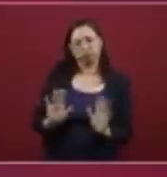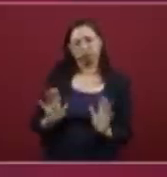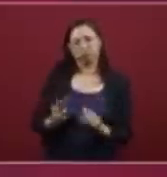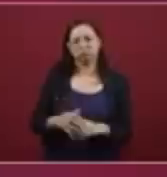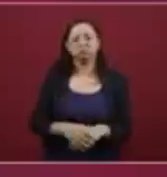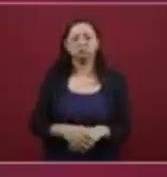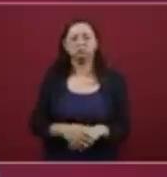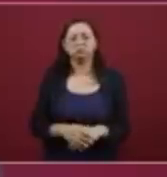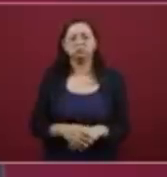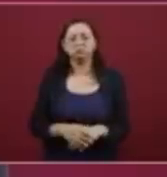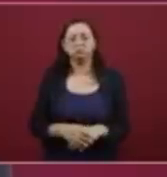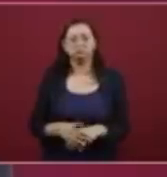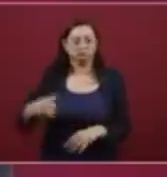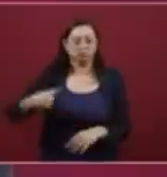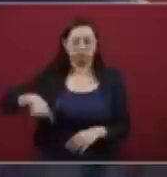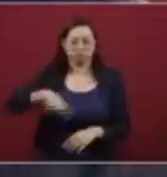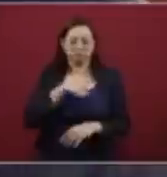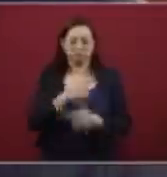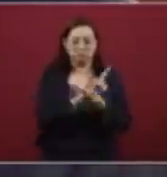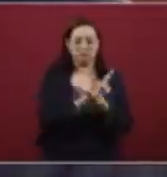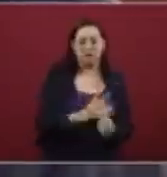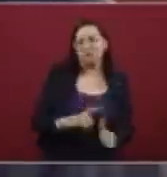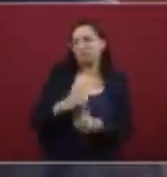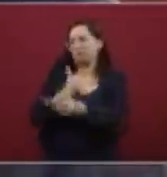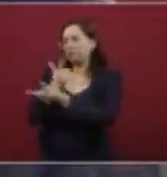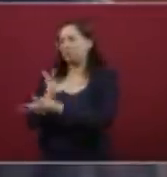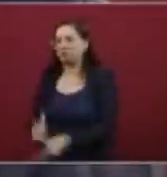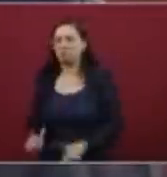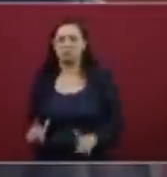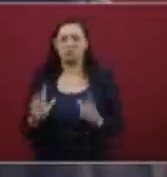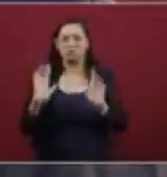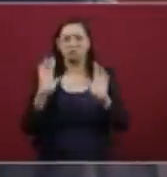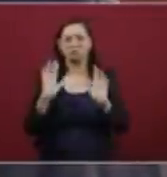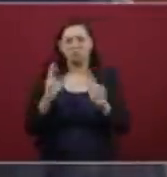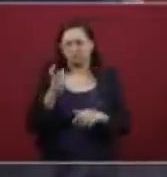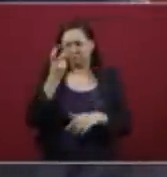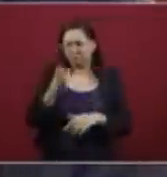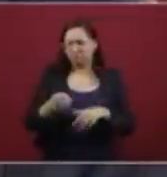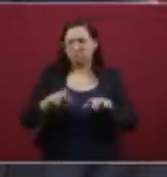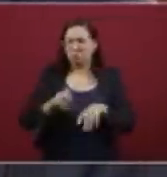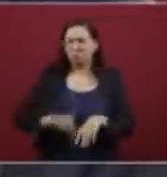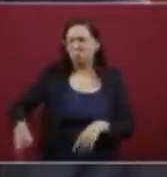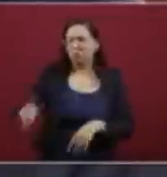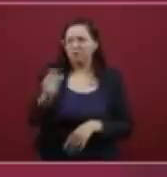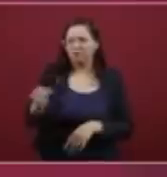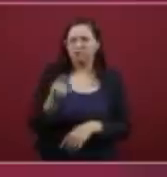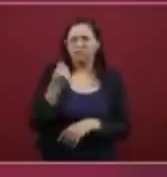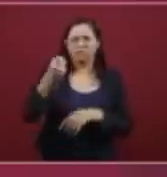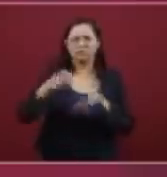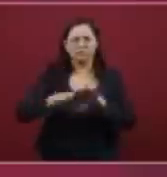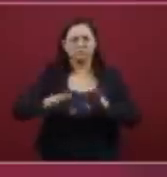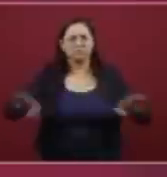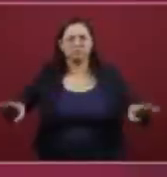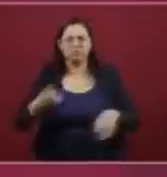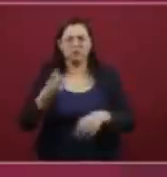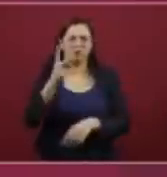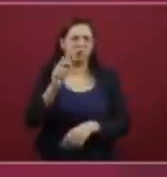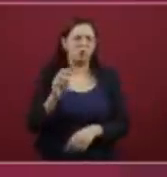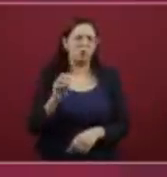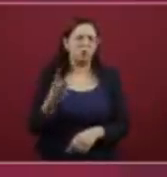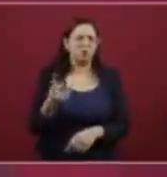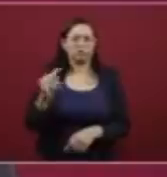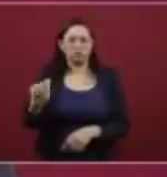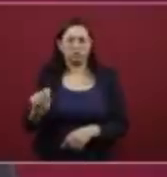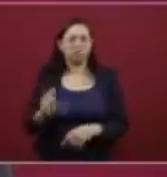Somos libres, esa es la democracia, esa es la cuarta transformación. Aunque se trata de